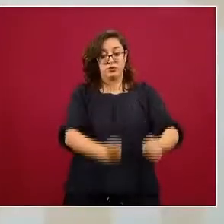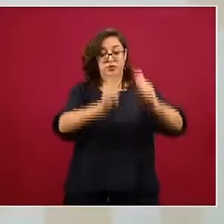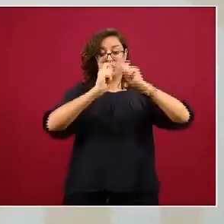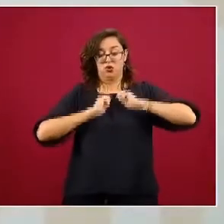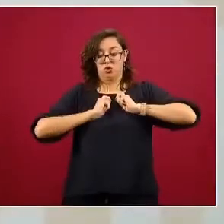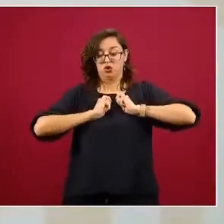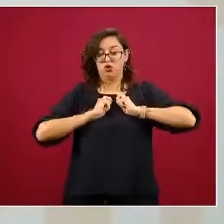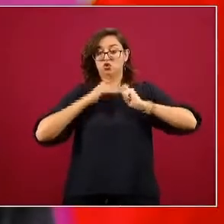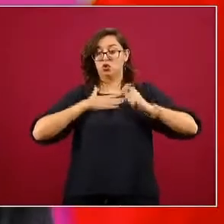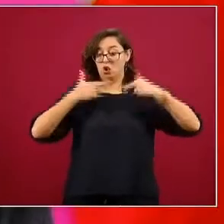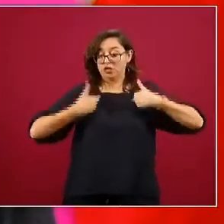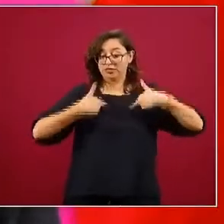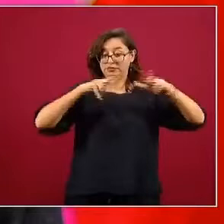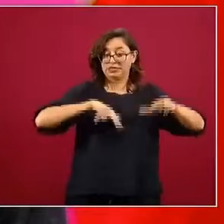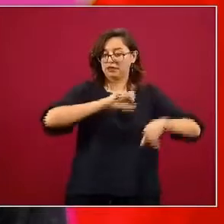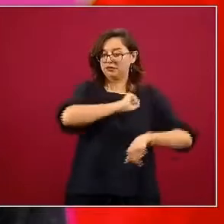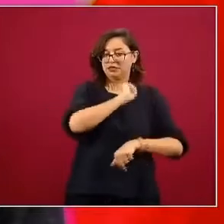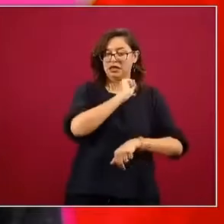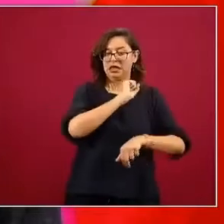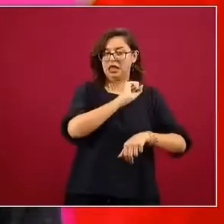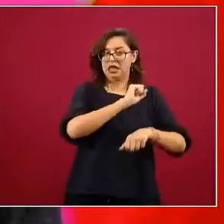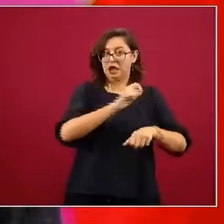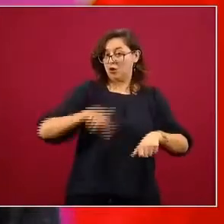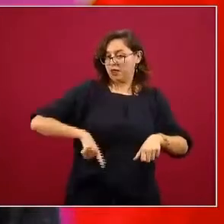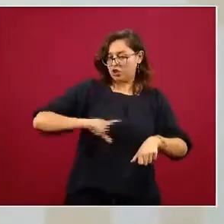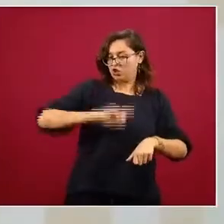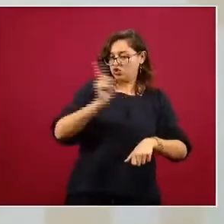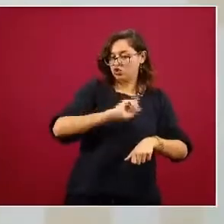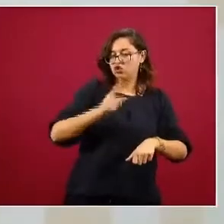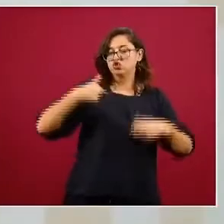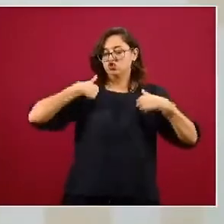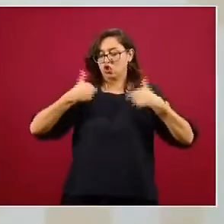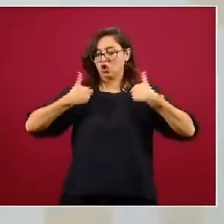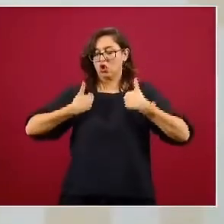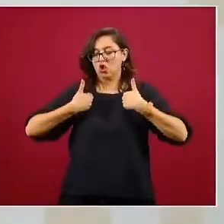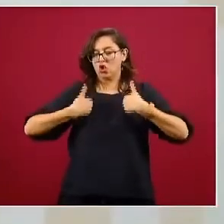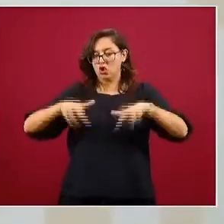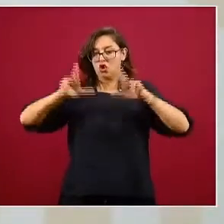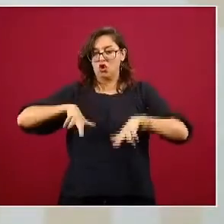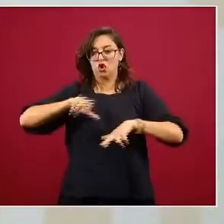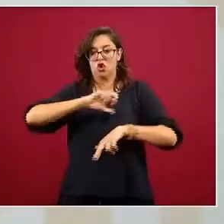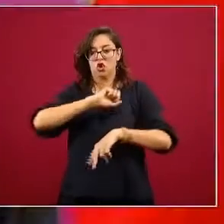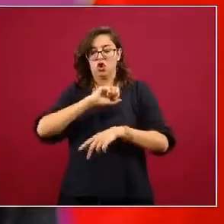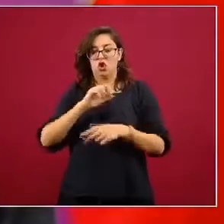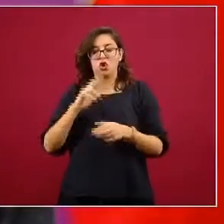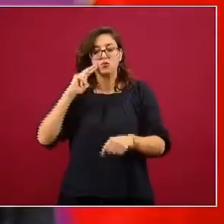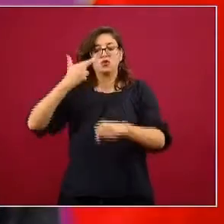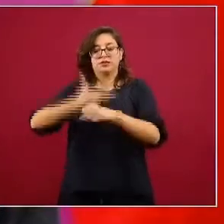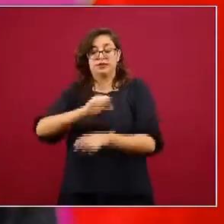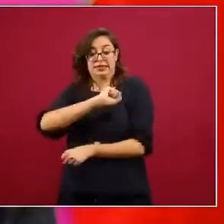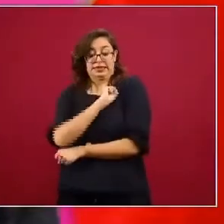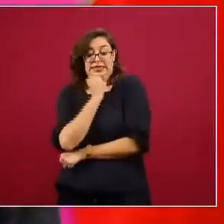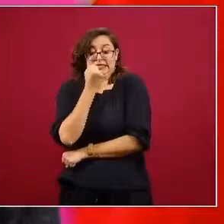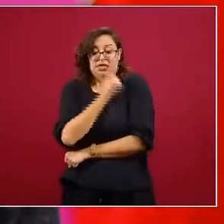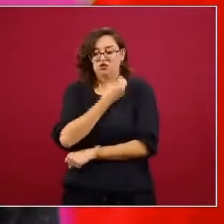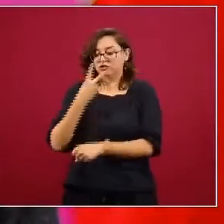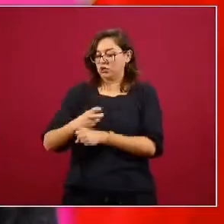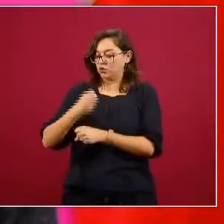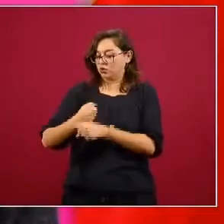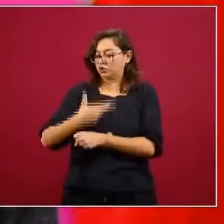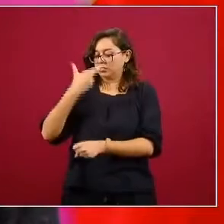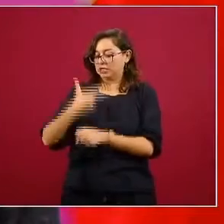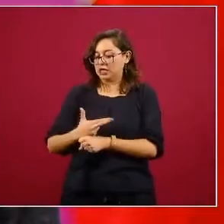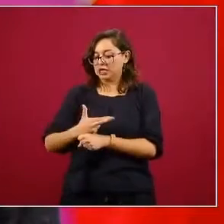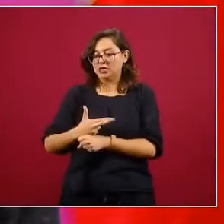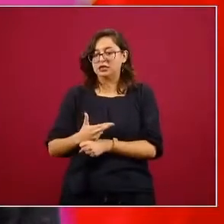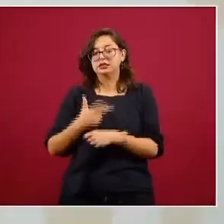de vocero, sino de subsecretario de Prevención y Promoción, en las atribuciones que me confiere el artículo 10 del Reglamento Interior